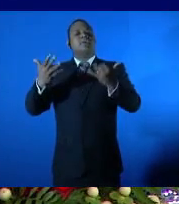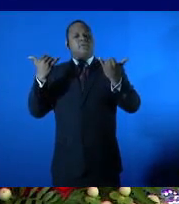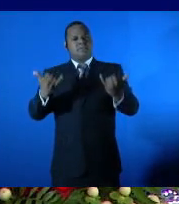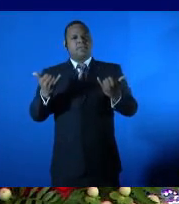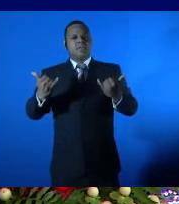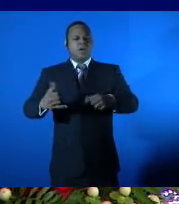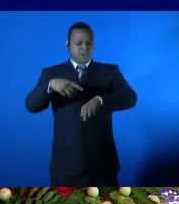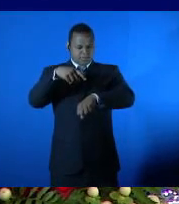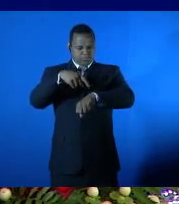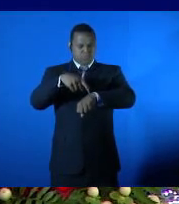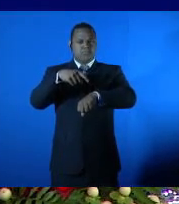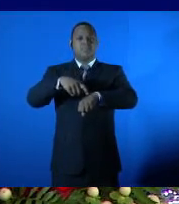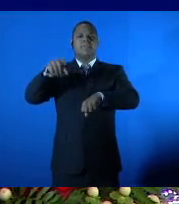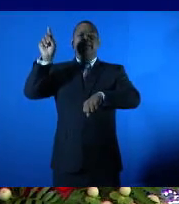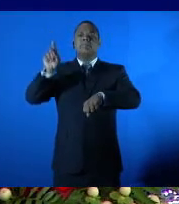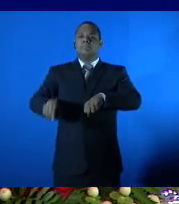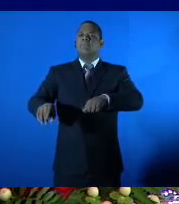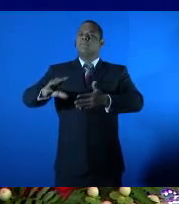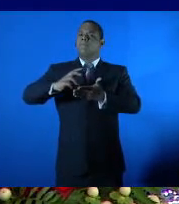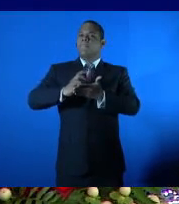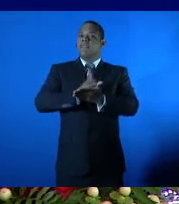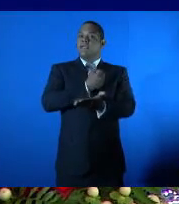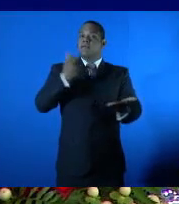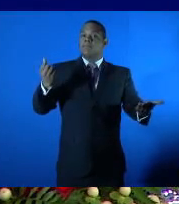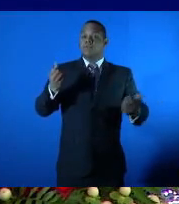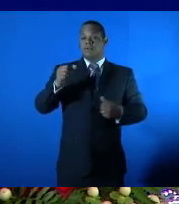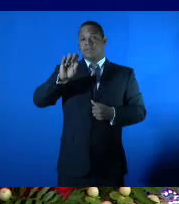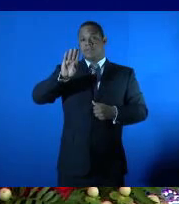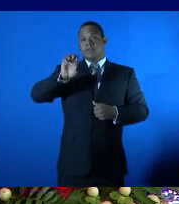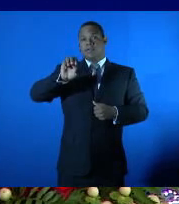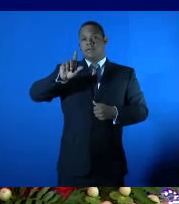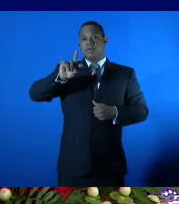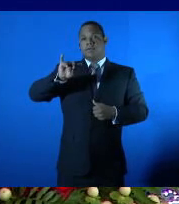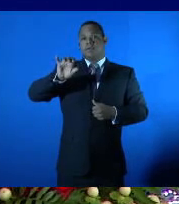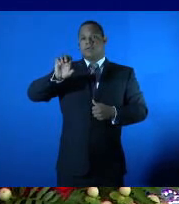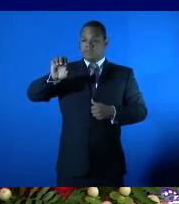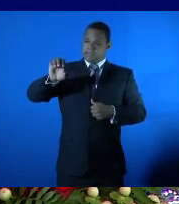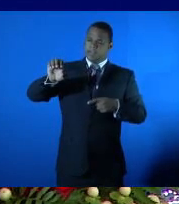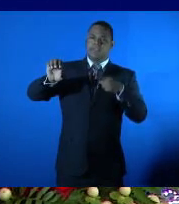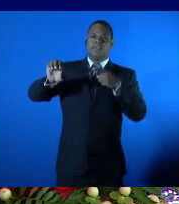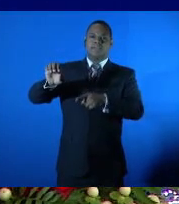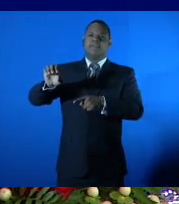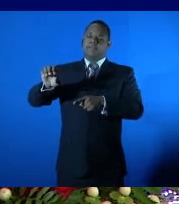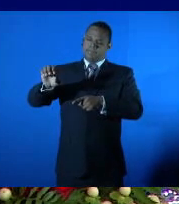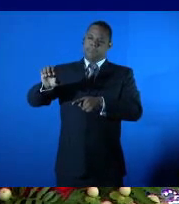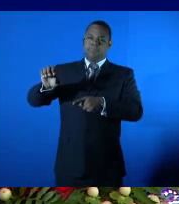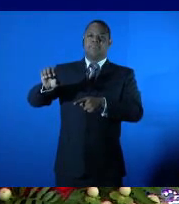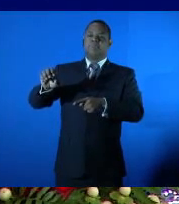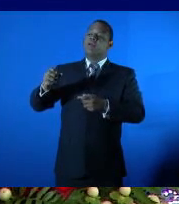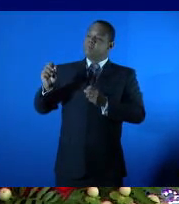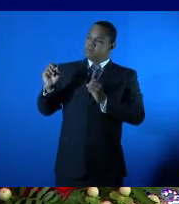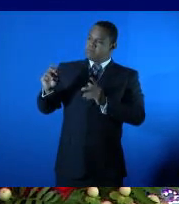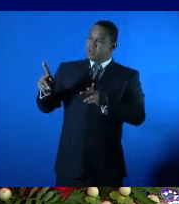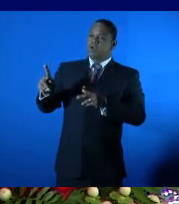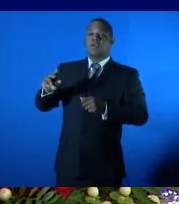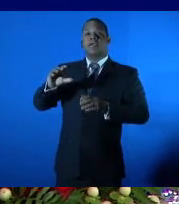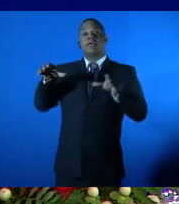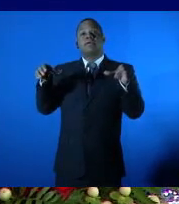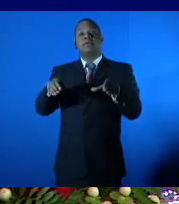el cual Belice tenga el placer de tomar la presidencia de